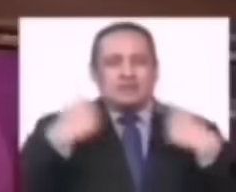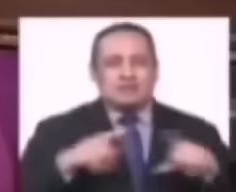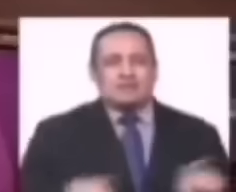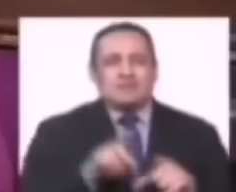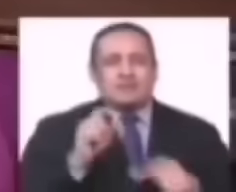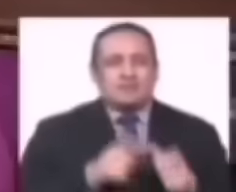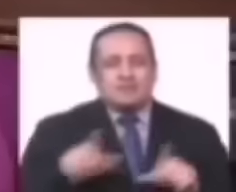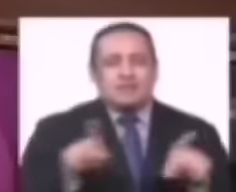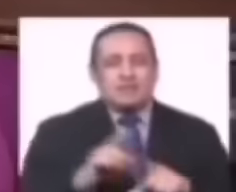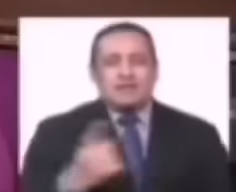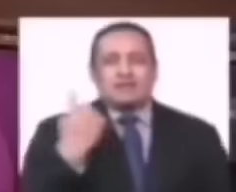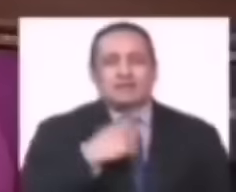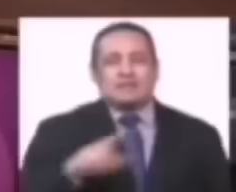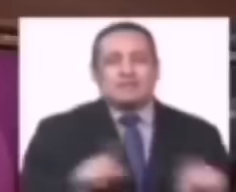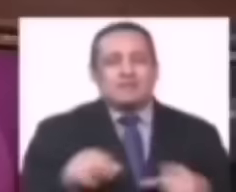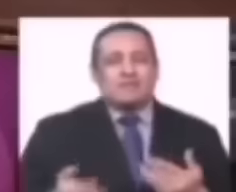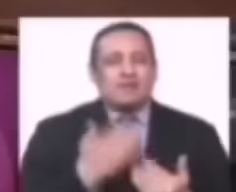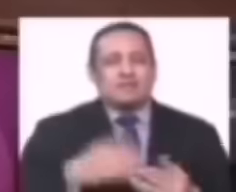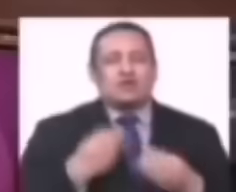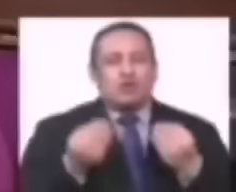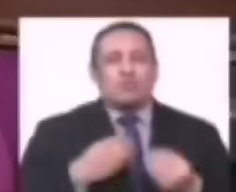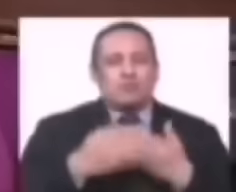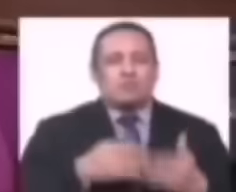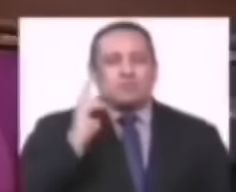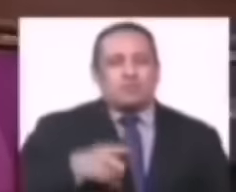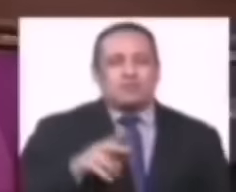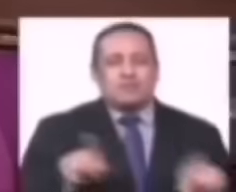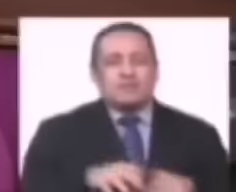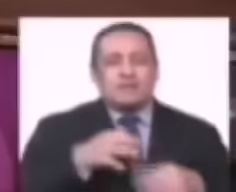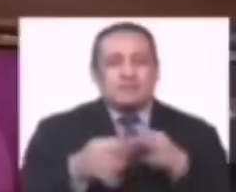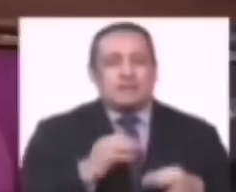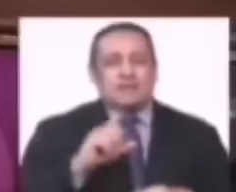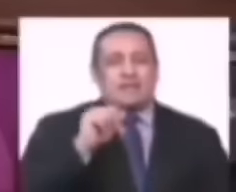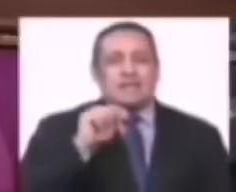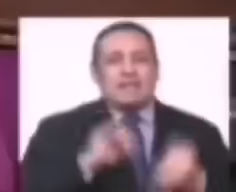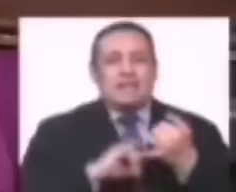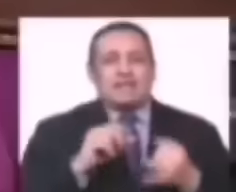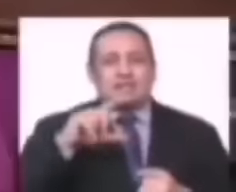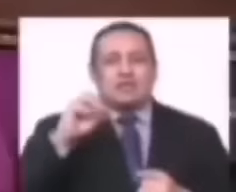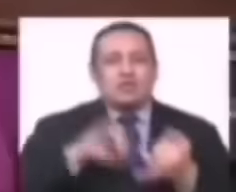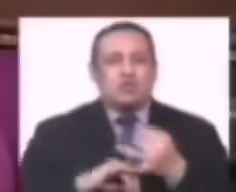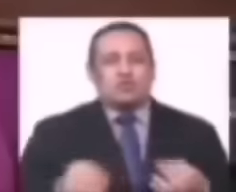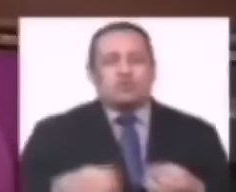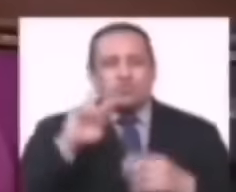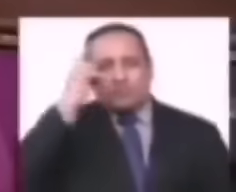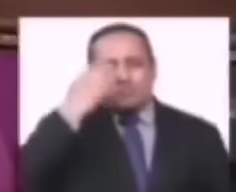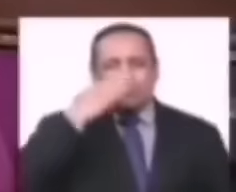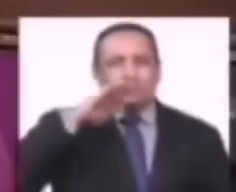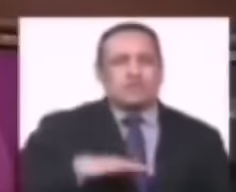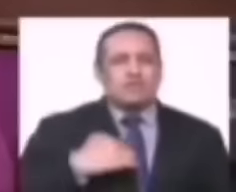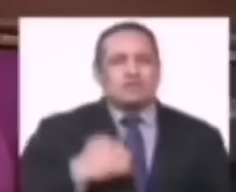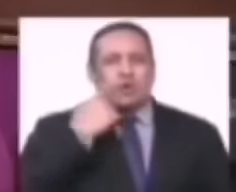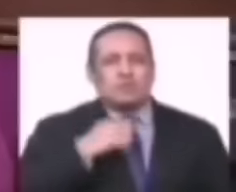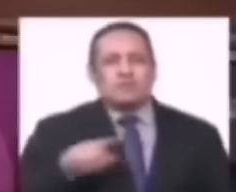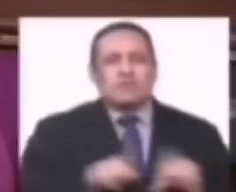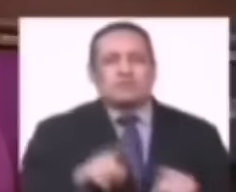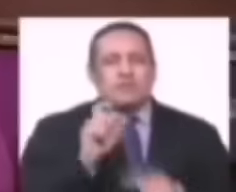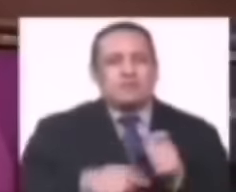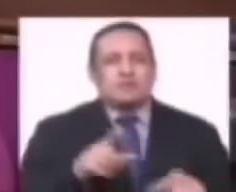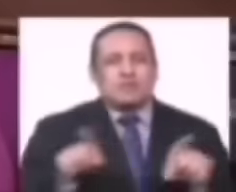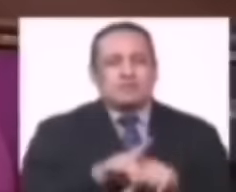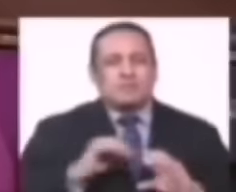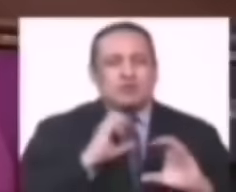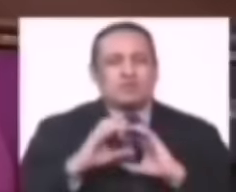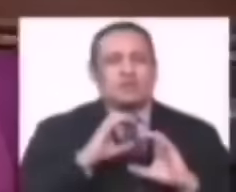además no solamente es tan sencillo como vamos a prohibir que se digan las y los. Yo no veo cómo eso confunda a ningún niño, cómo eso confunda a ninguna persona para